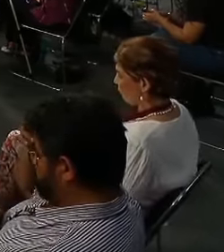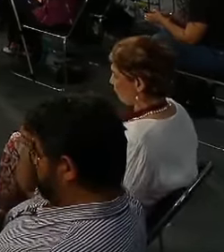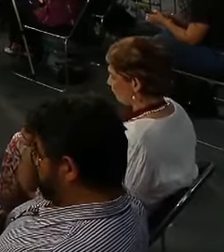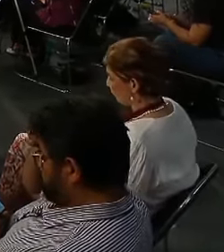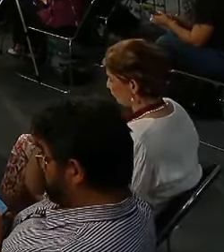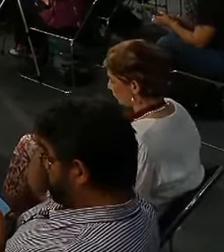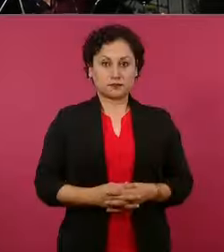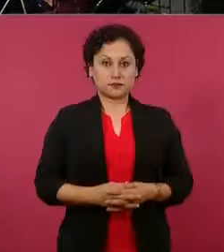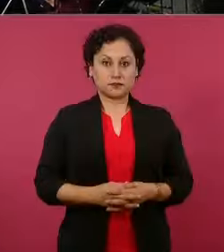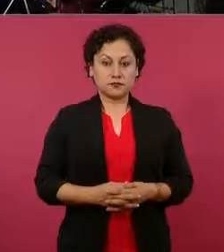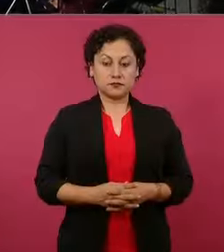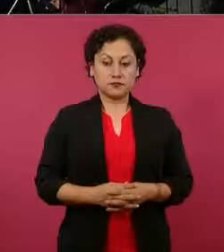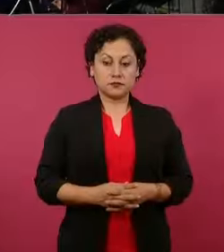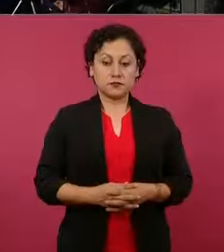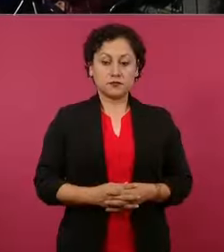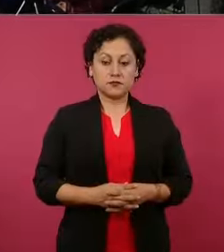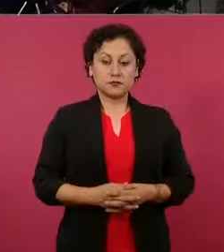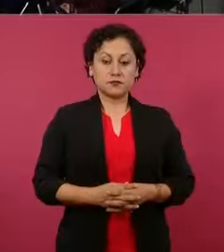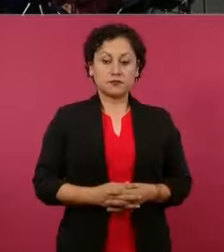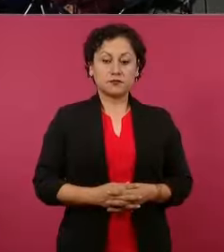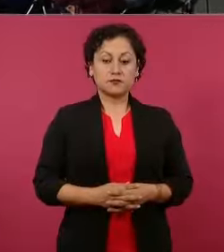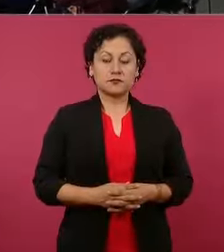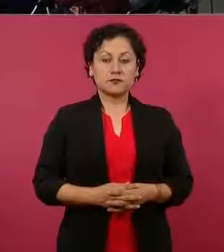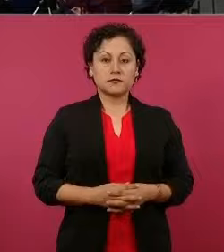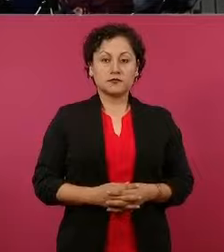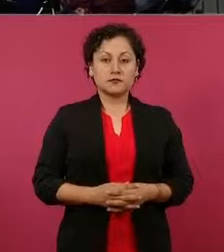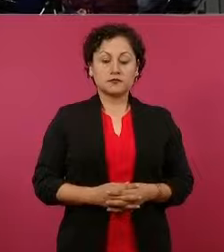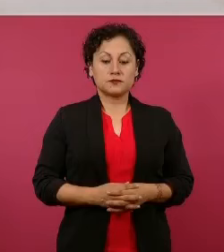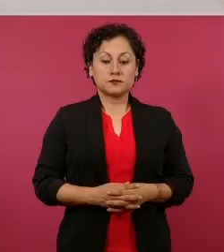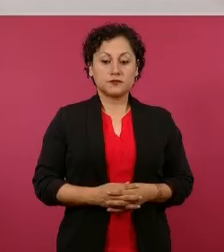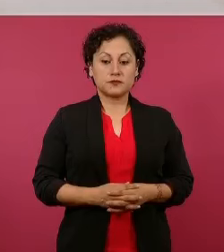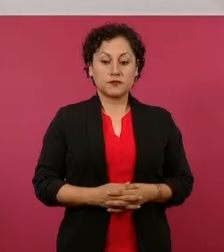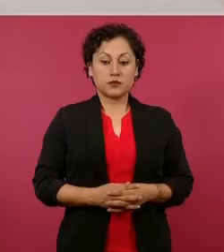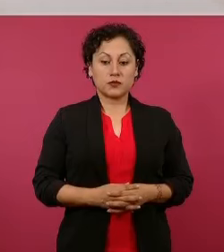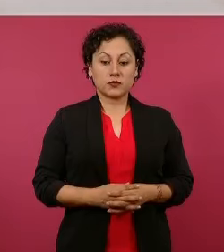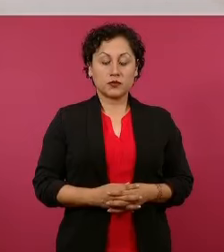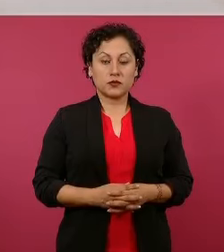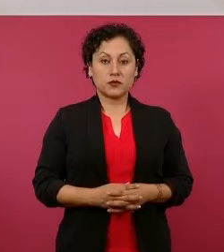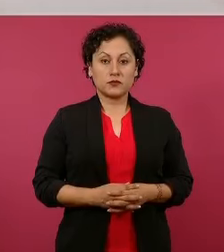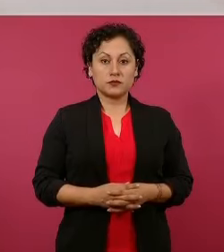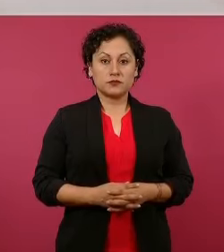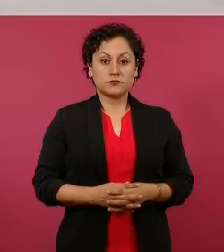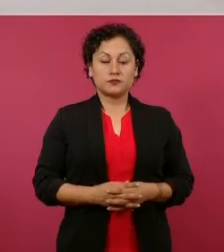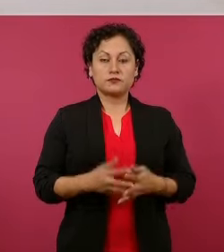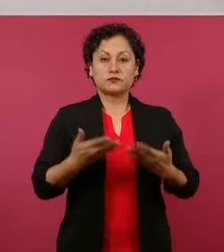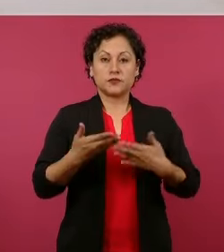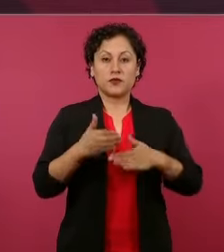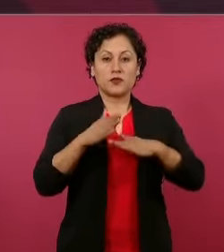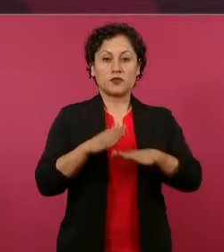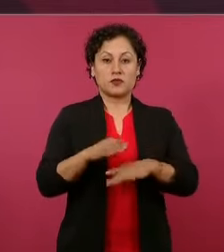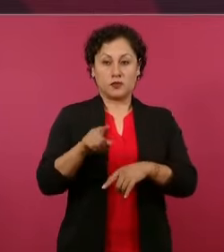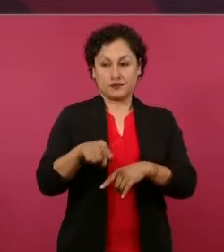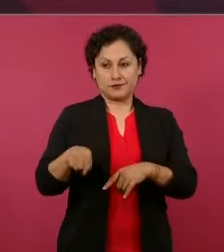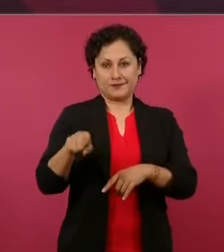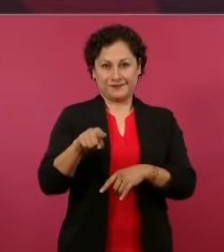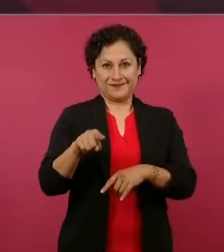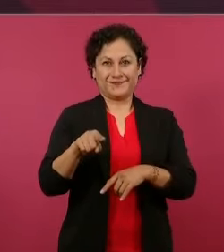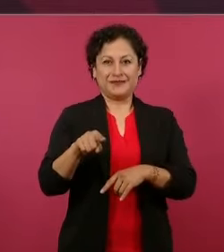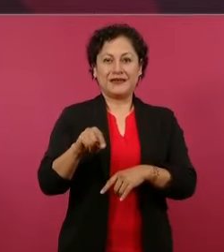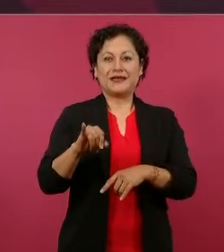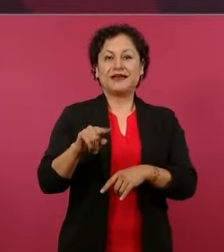el gas en el caso de El gasoducto del